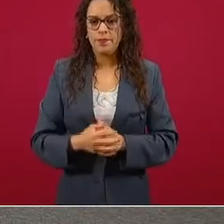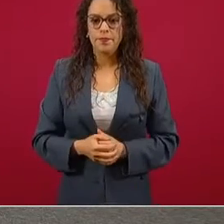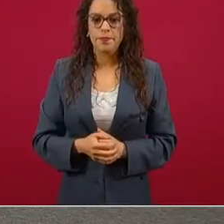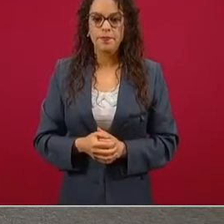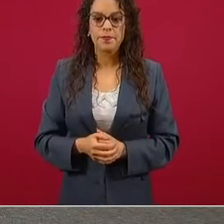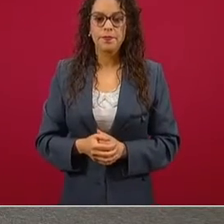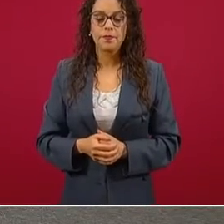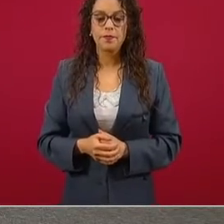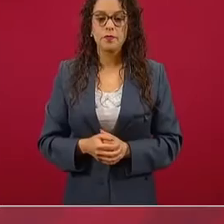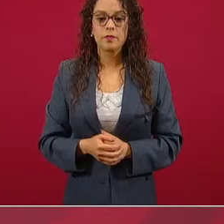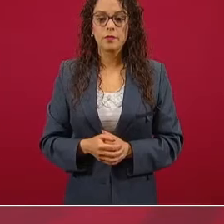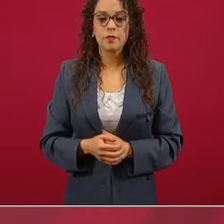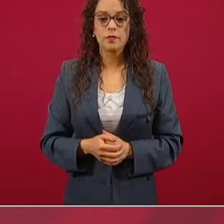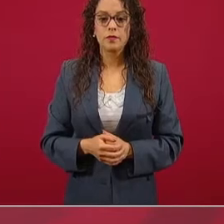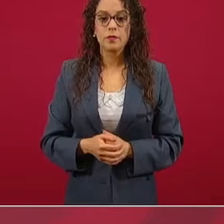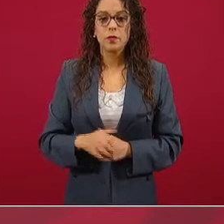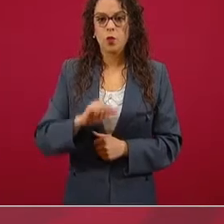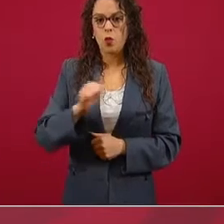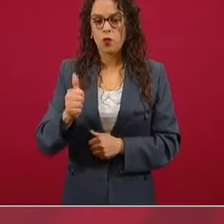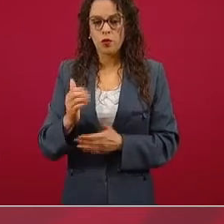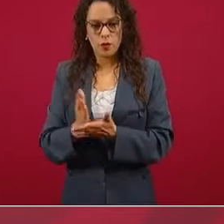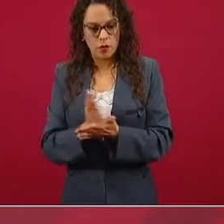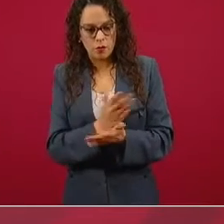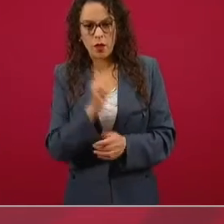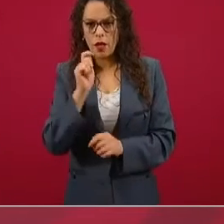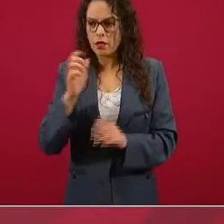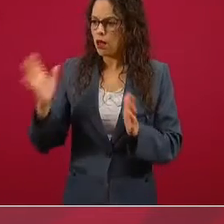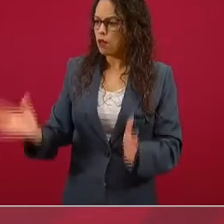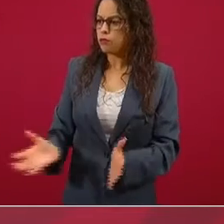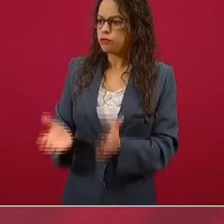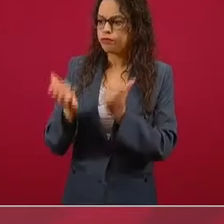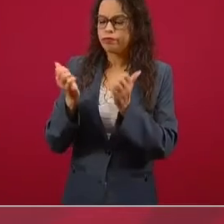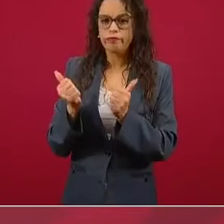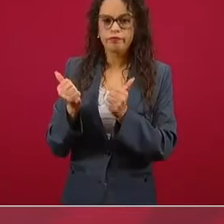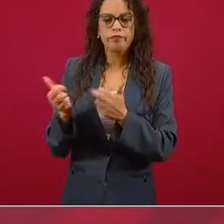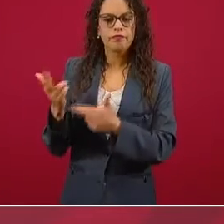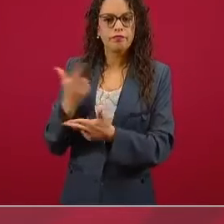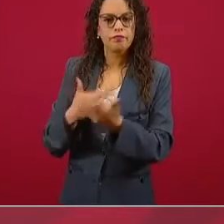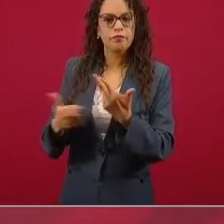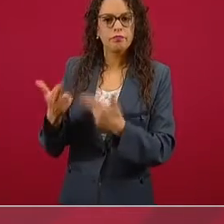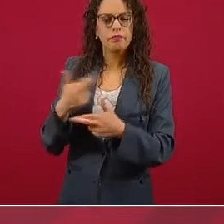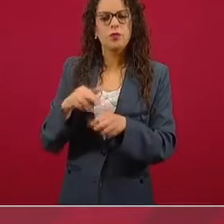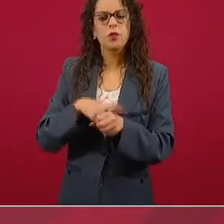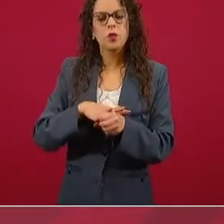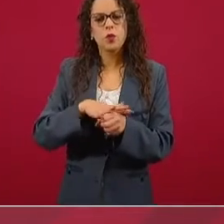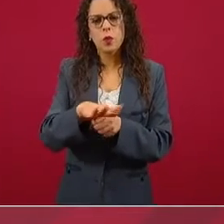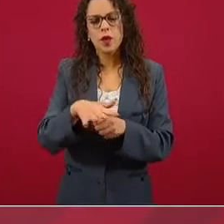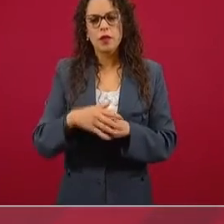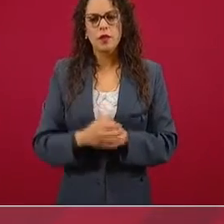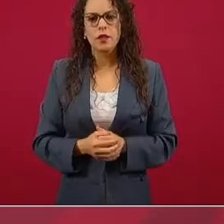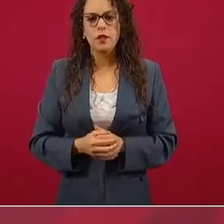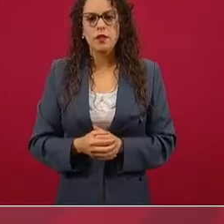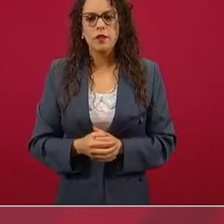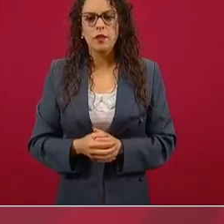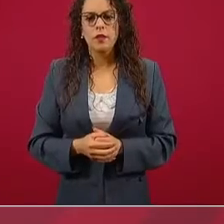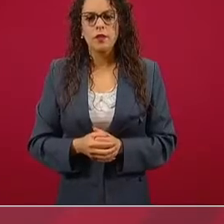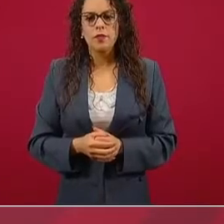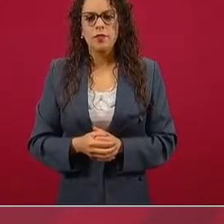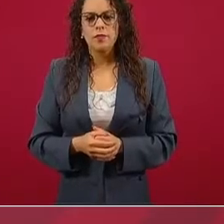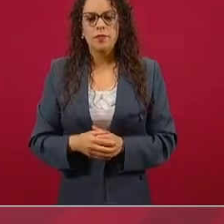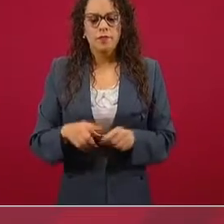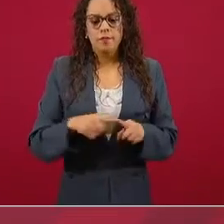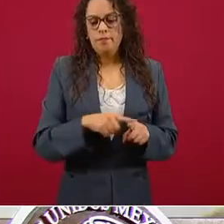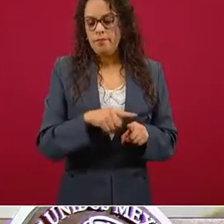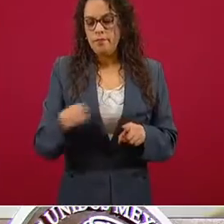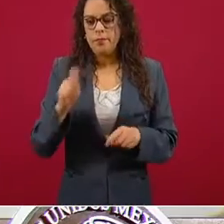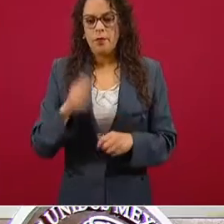También hay una recuperación de todo lo que es el sector de las